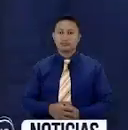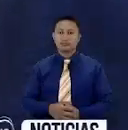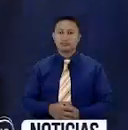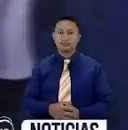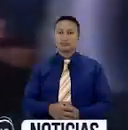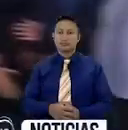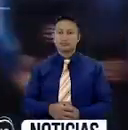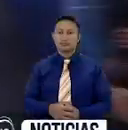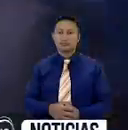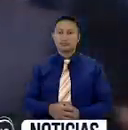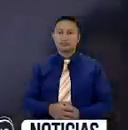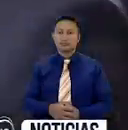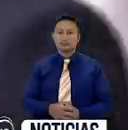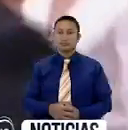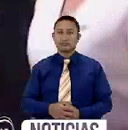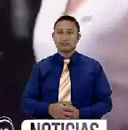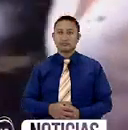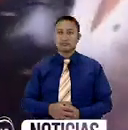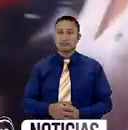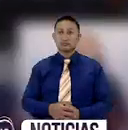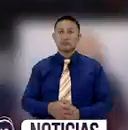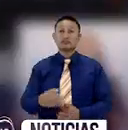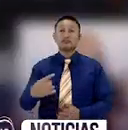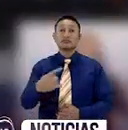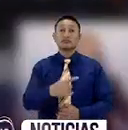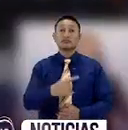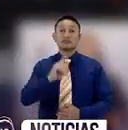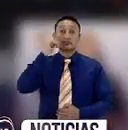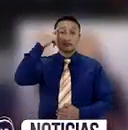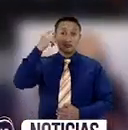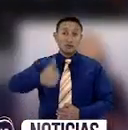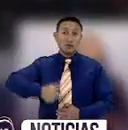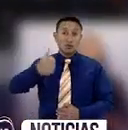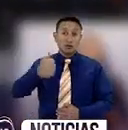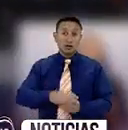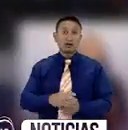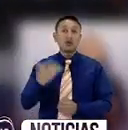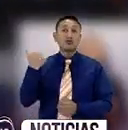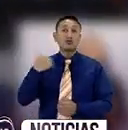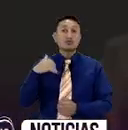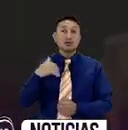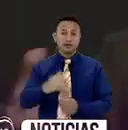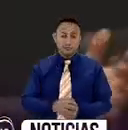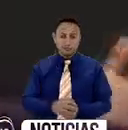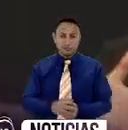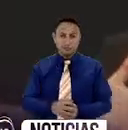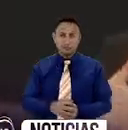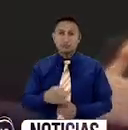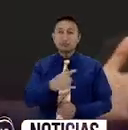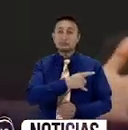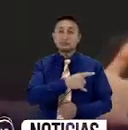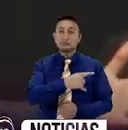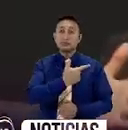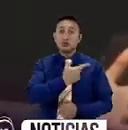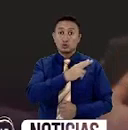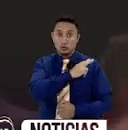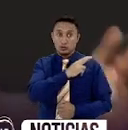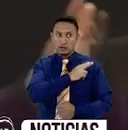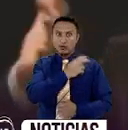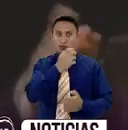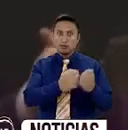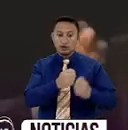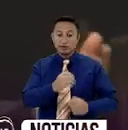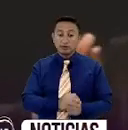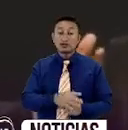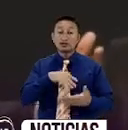enfrentar en Argentina las políticas de ajuste del gobierno del presidente Javier m han afectado a la educación superior no solo